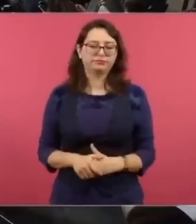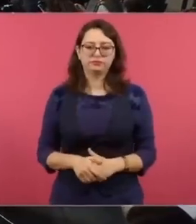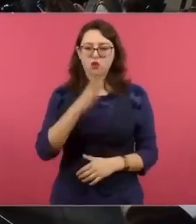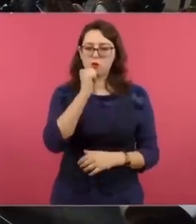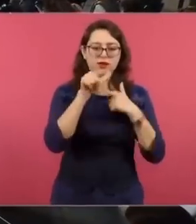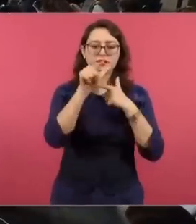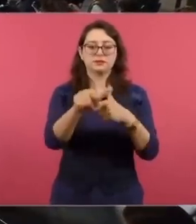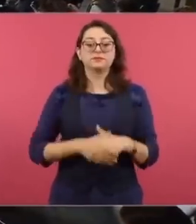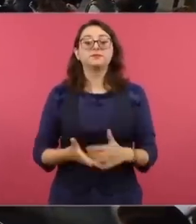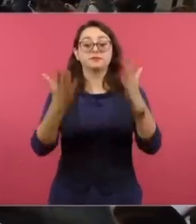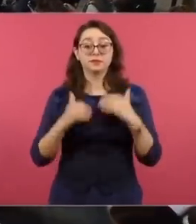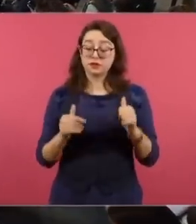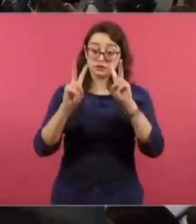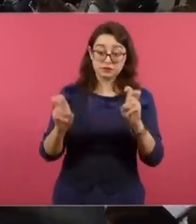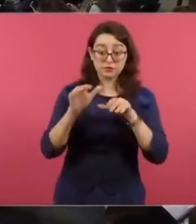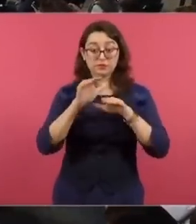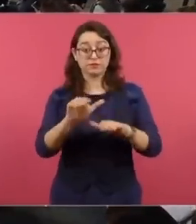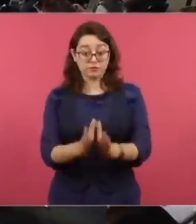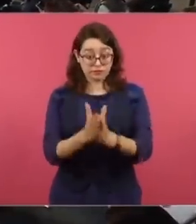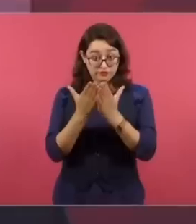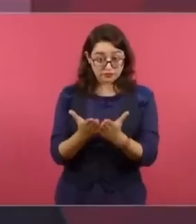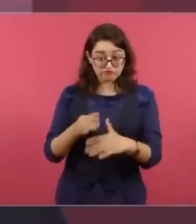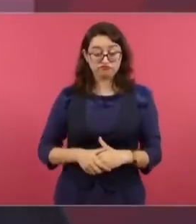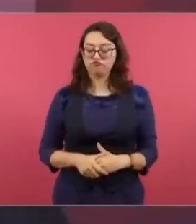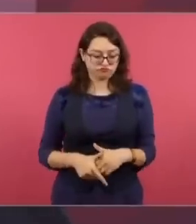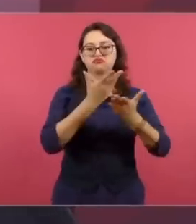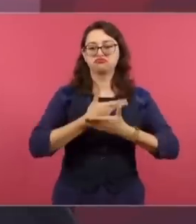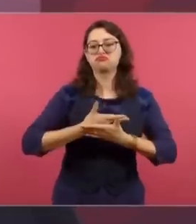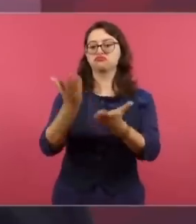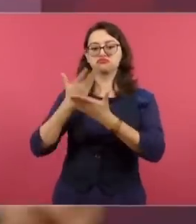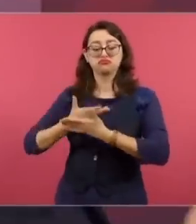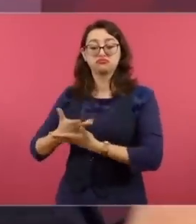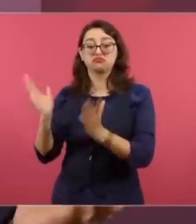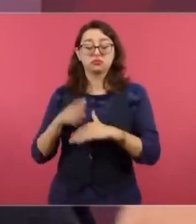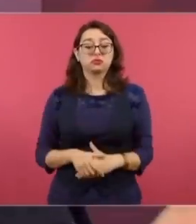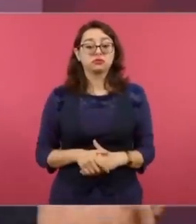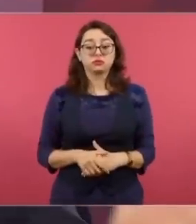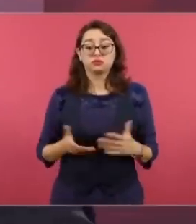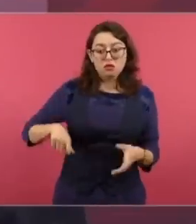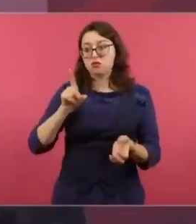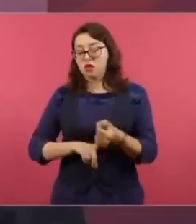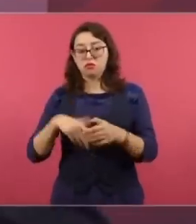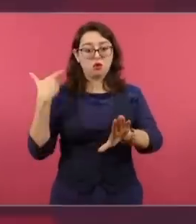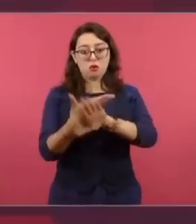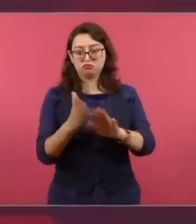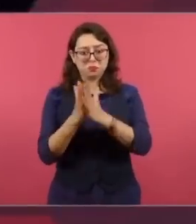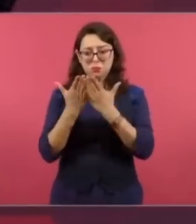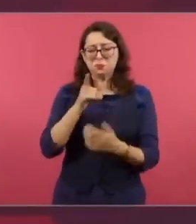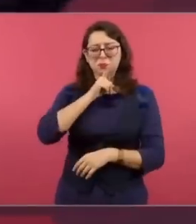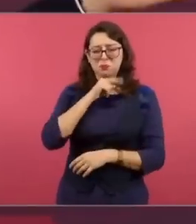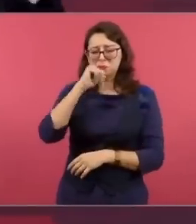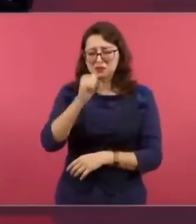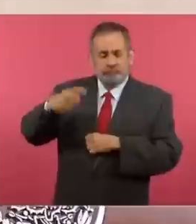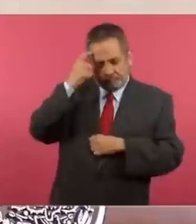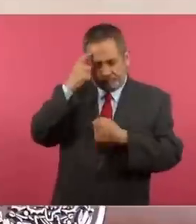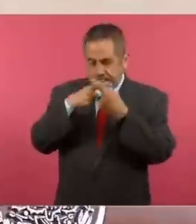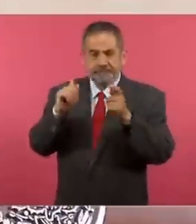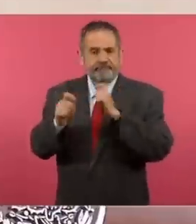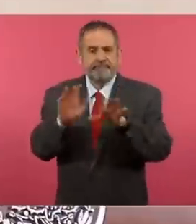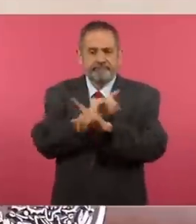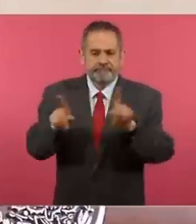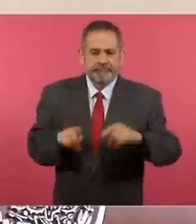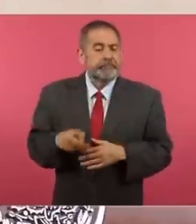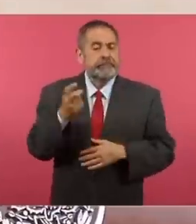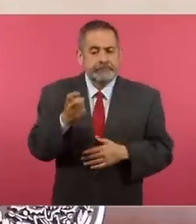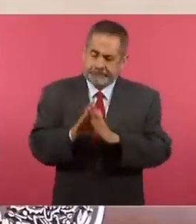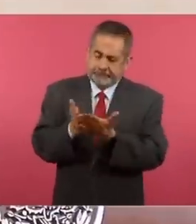seguir adelante los libros que me preguntas se van a distribuir en donde no hay amparos ya están distribuidos Pero